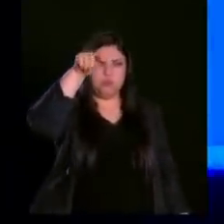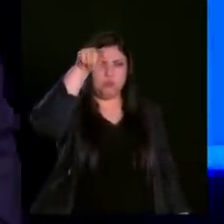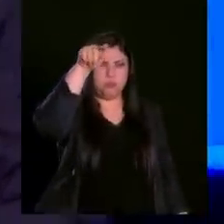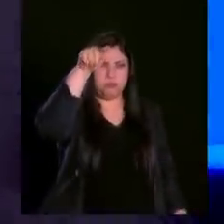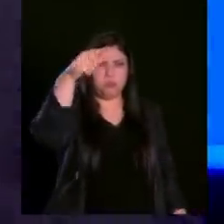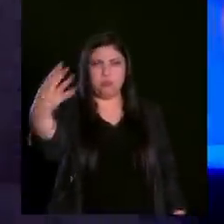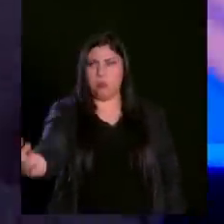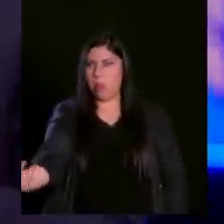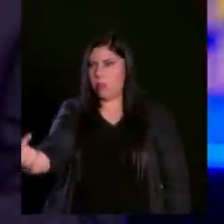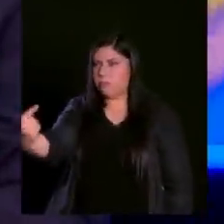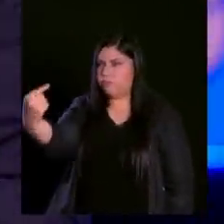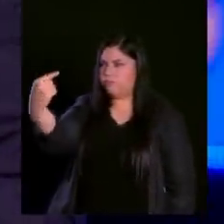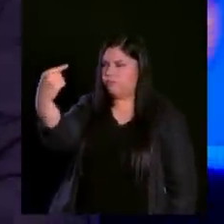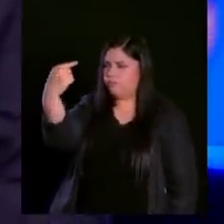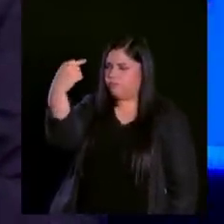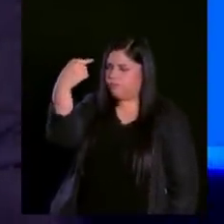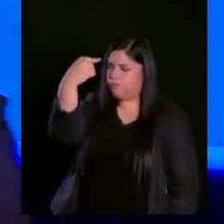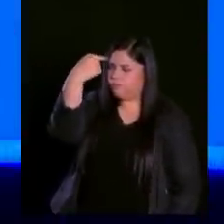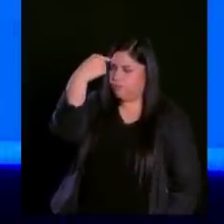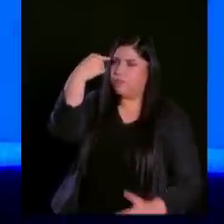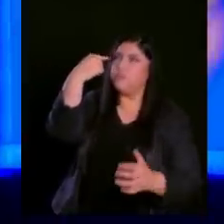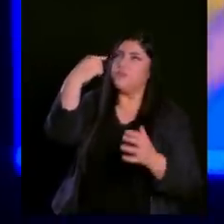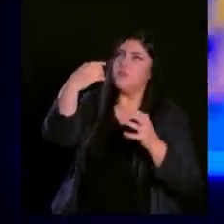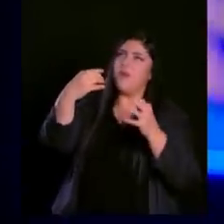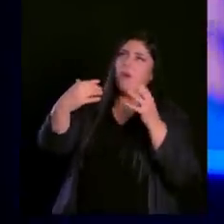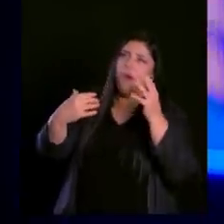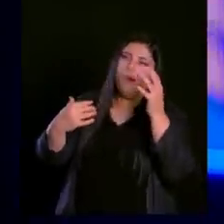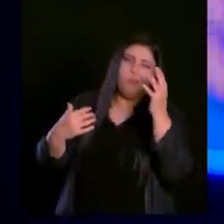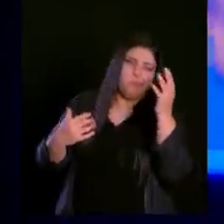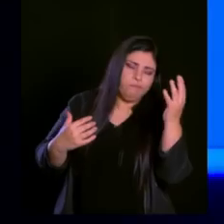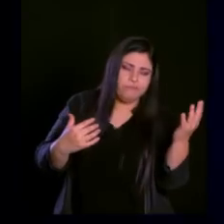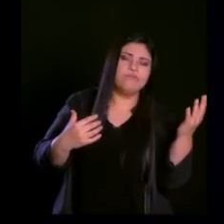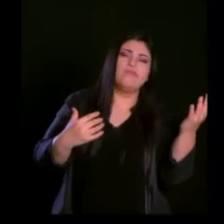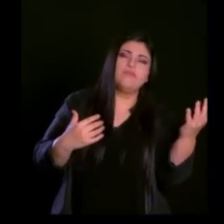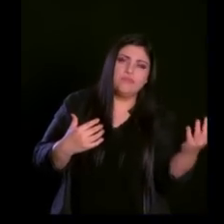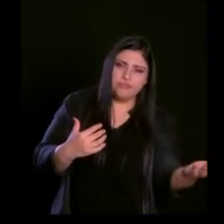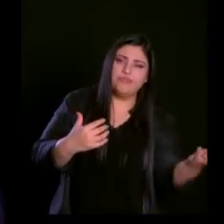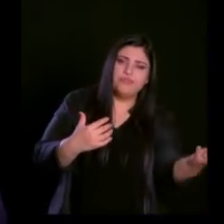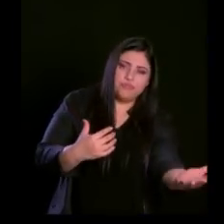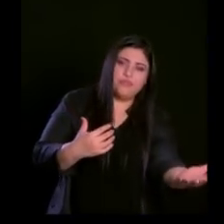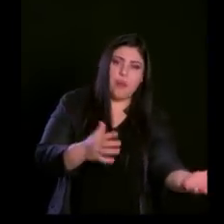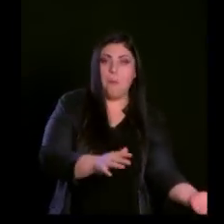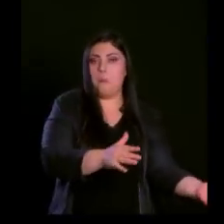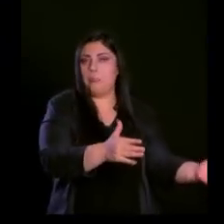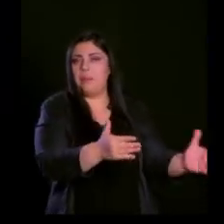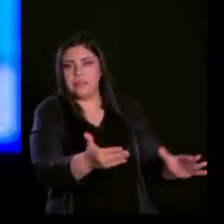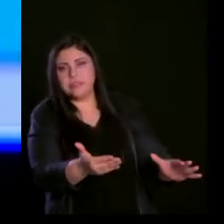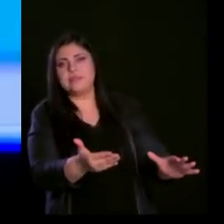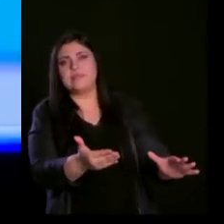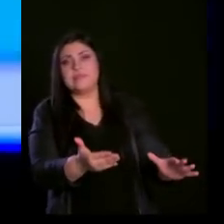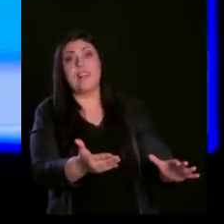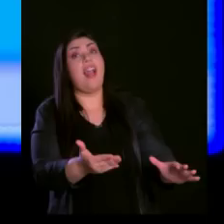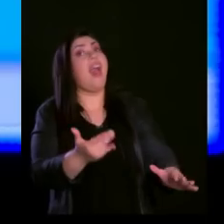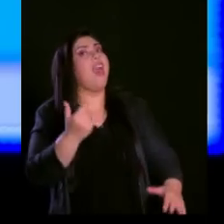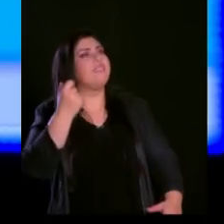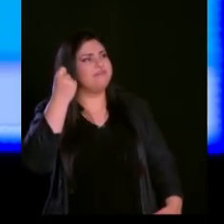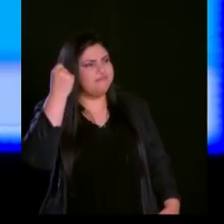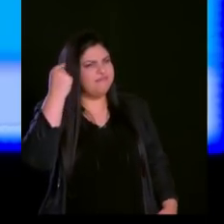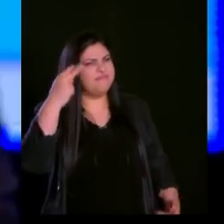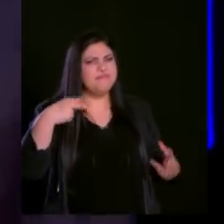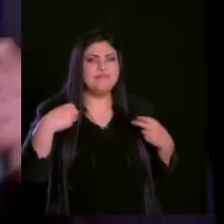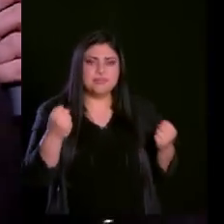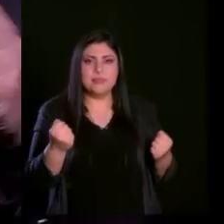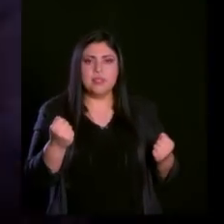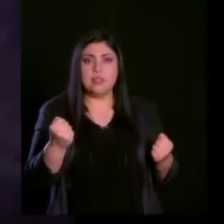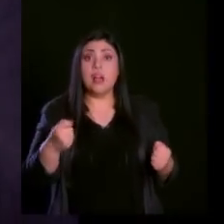reino si Hugo López está cautivo de algo no entiende cómo pasan las cosas por qué pasan las cosas y cuando quiere pedirle algo a Dios no lo va a lograr